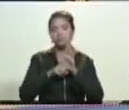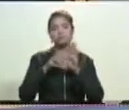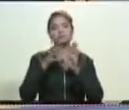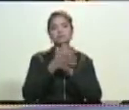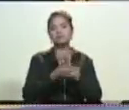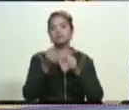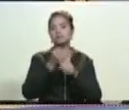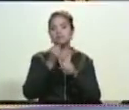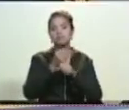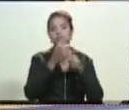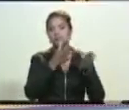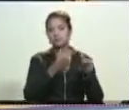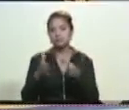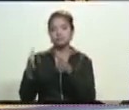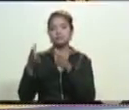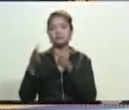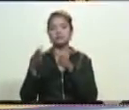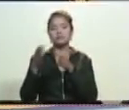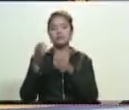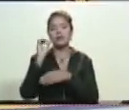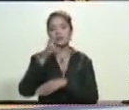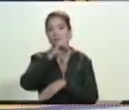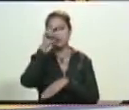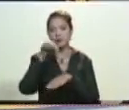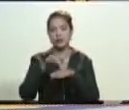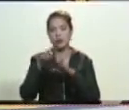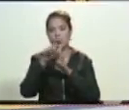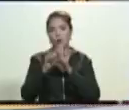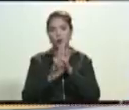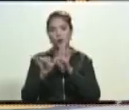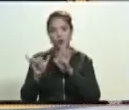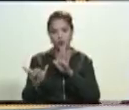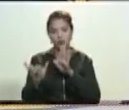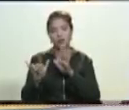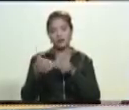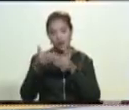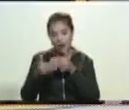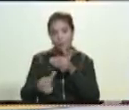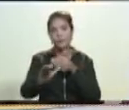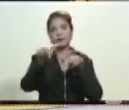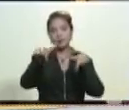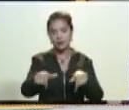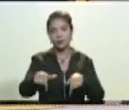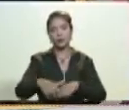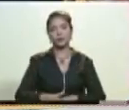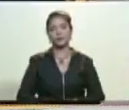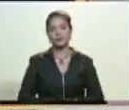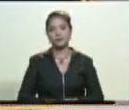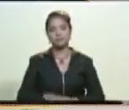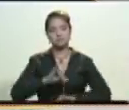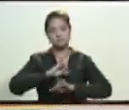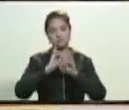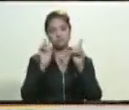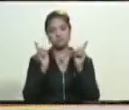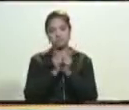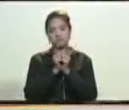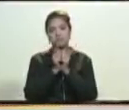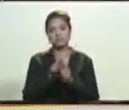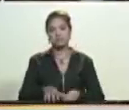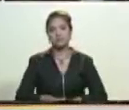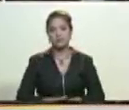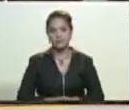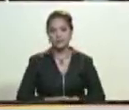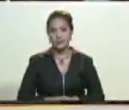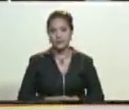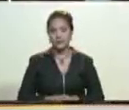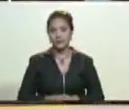el funcionamiento de esta soberana Asamblea Nacional Constituyente a partir de este momento. Es todo. Bueno, rige